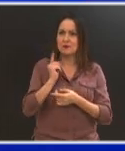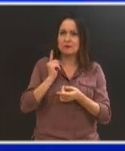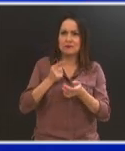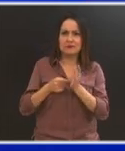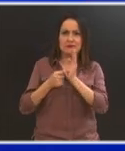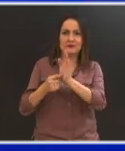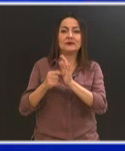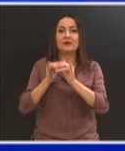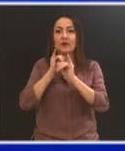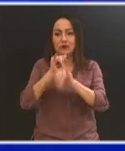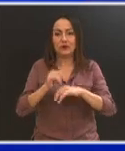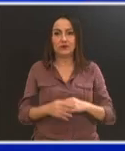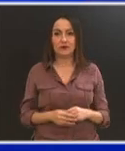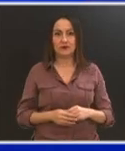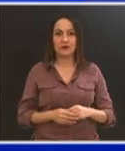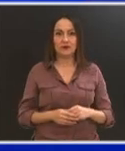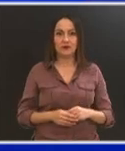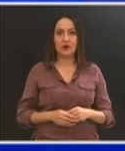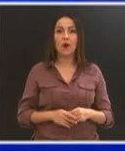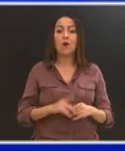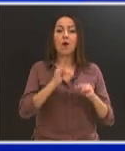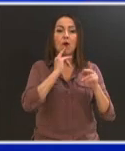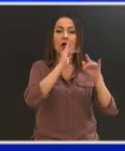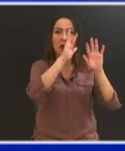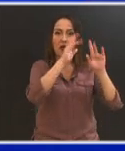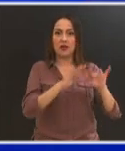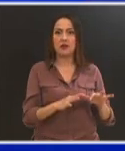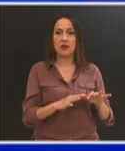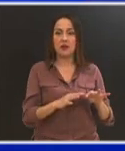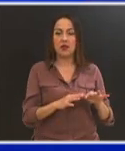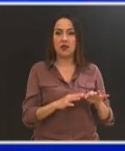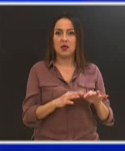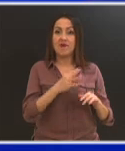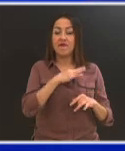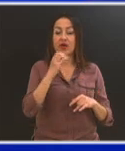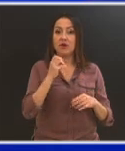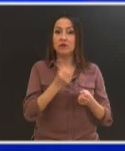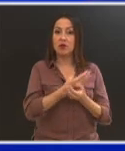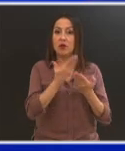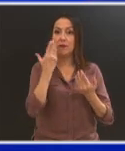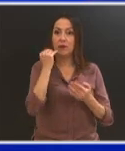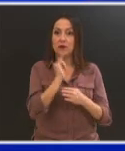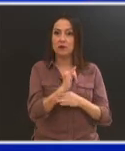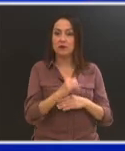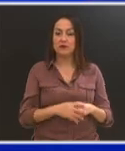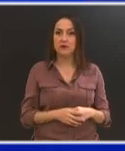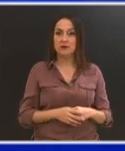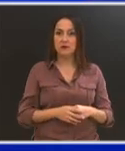la denuncia bajo una carta bajo fe pública. Por eso es